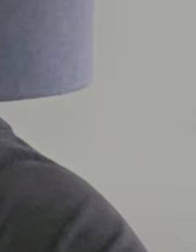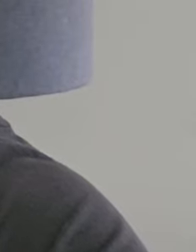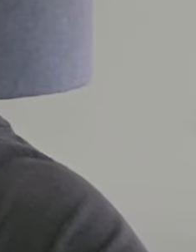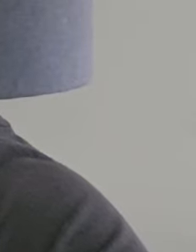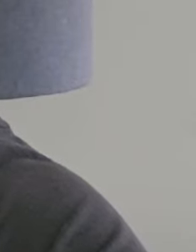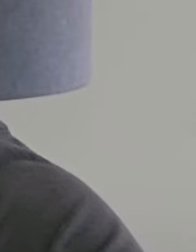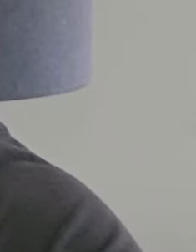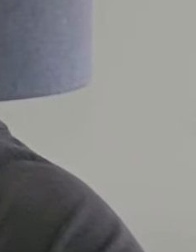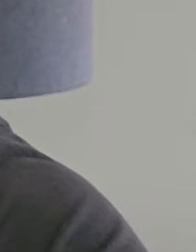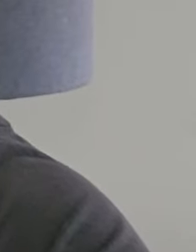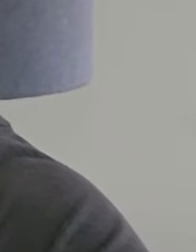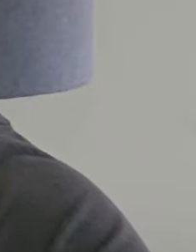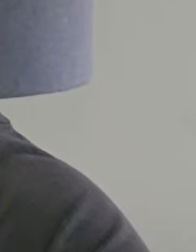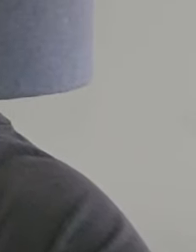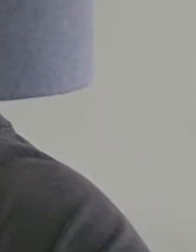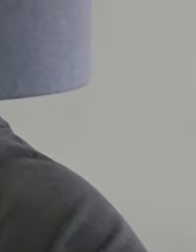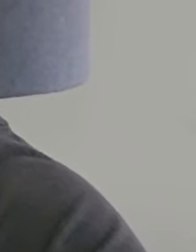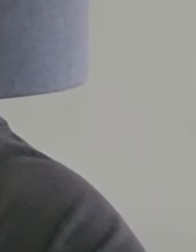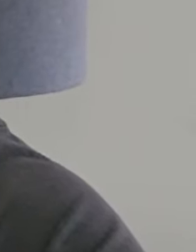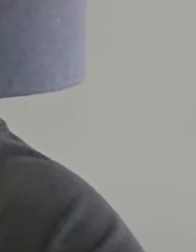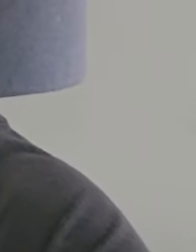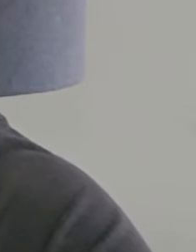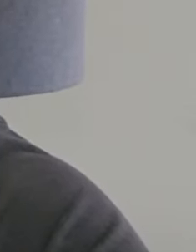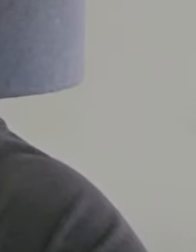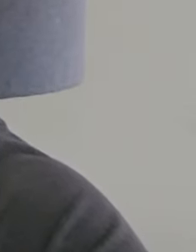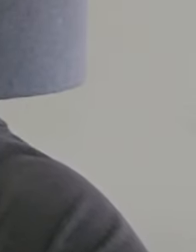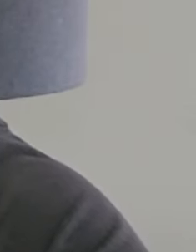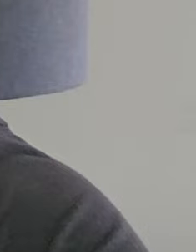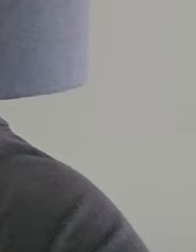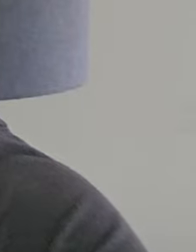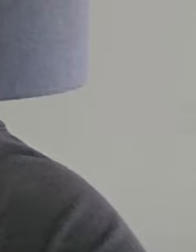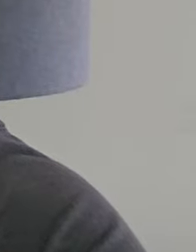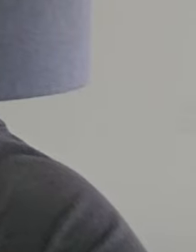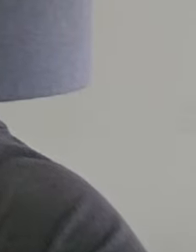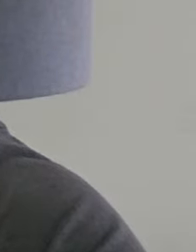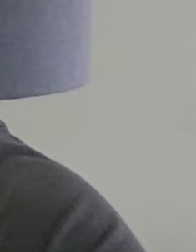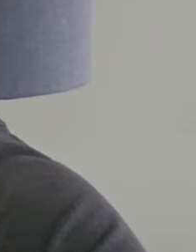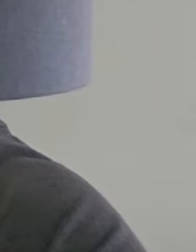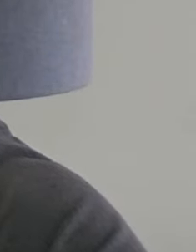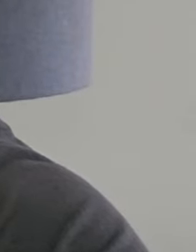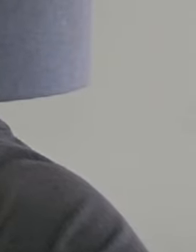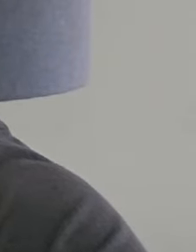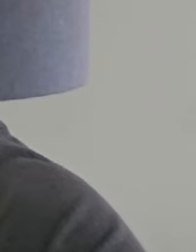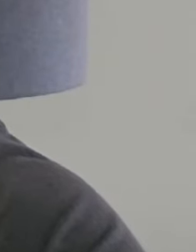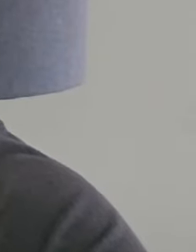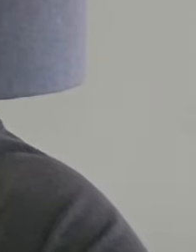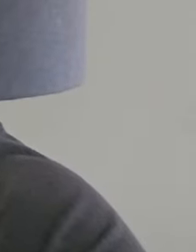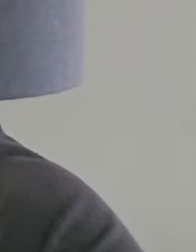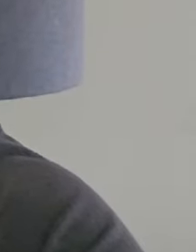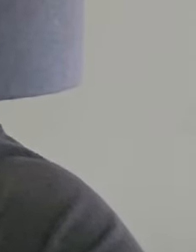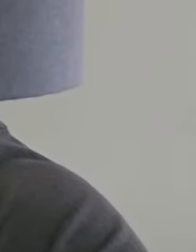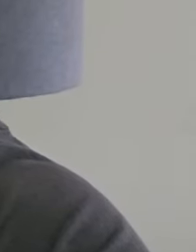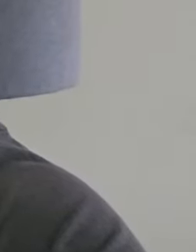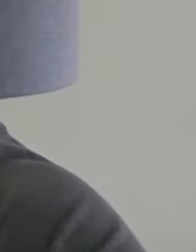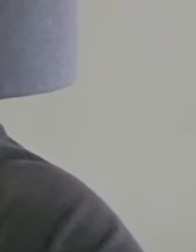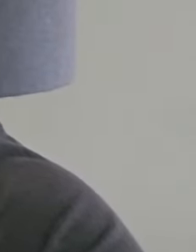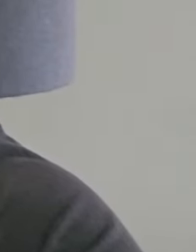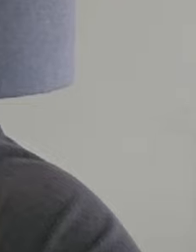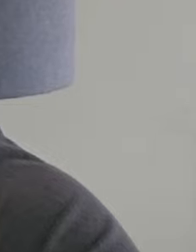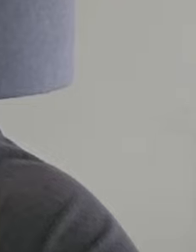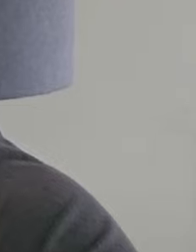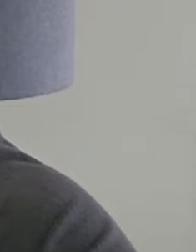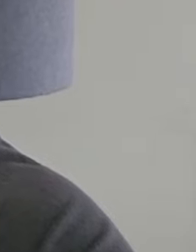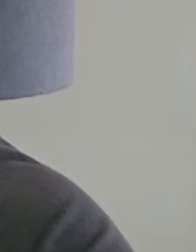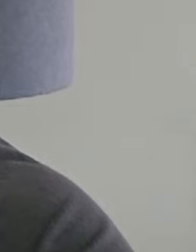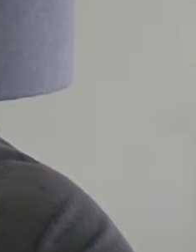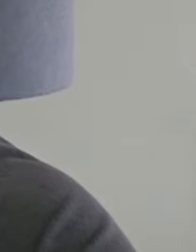quienes menosprecian al pueblo, para quienes son racistas, clasistas, para quienes dicen, no, el pueblo no existe, o en su caso, solo hay que utilizar a la gente